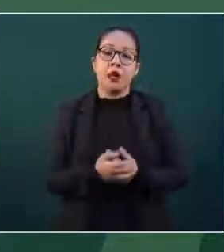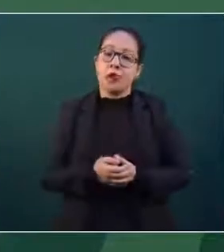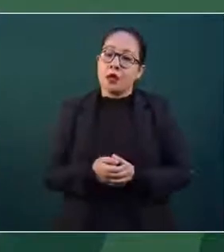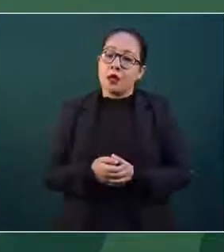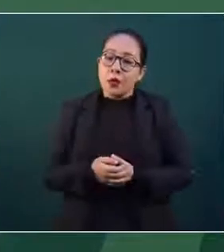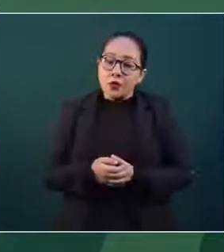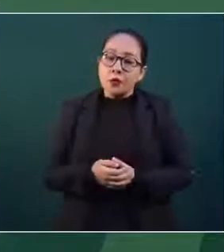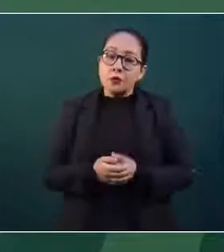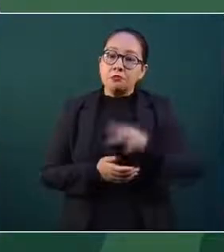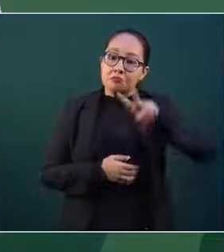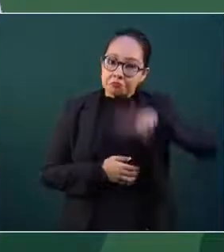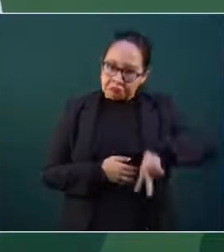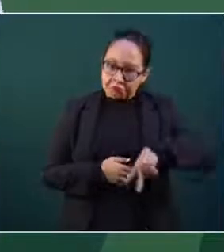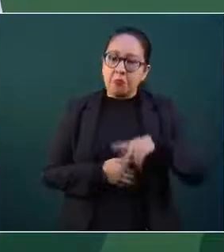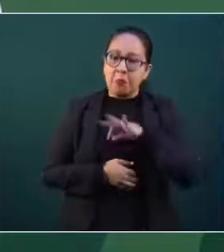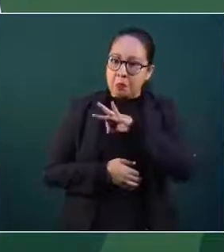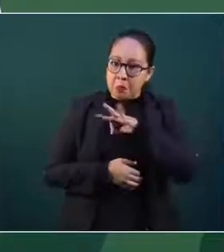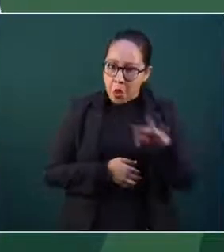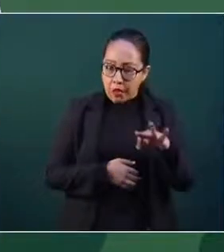manera de enfrentar